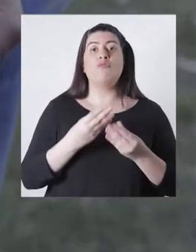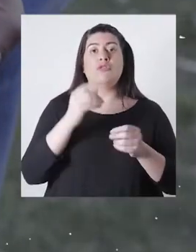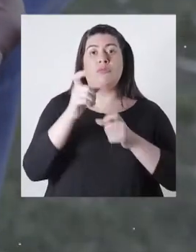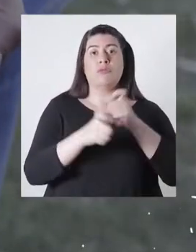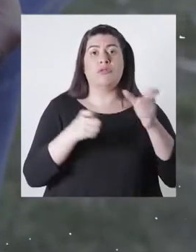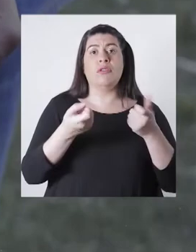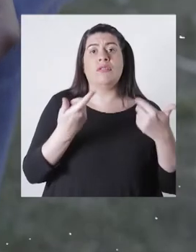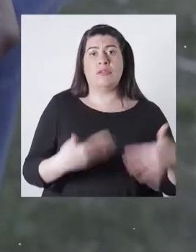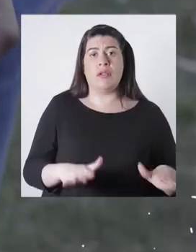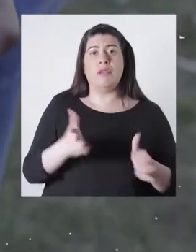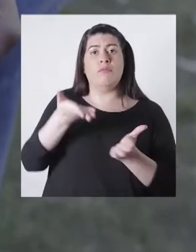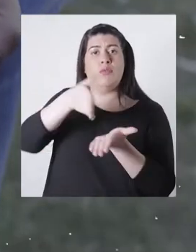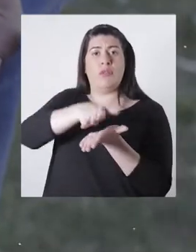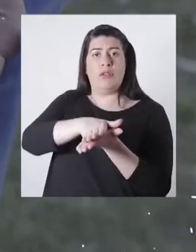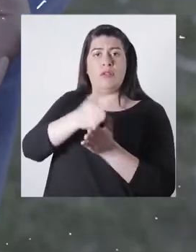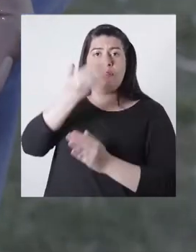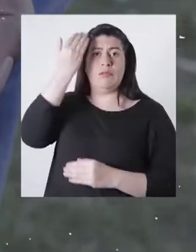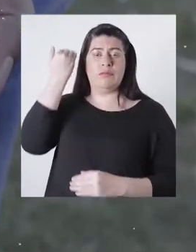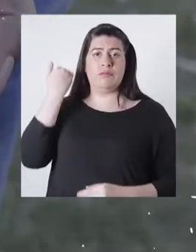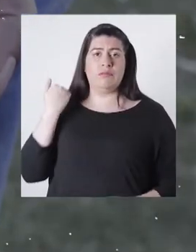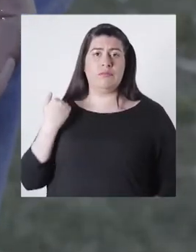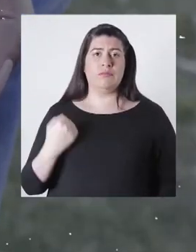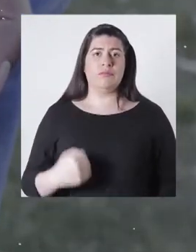Kiñeke, el netoimo.